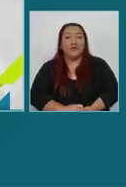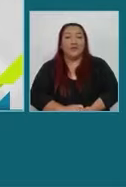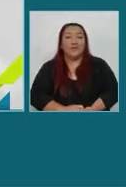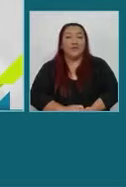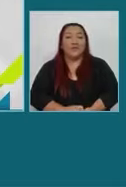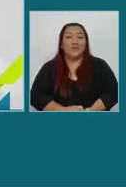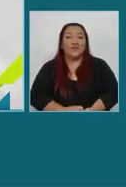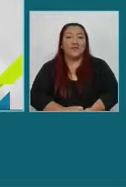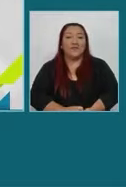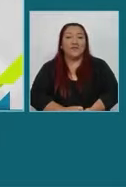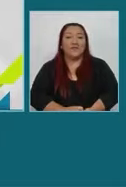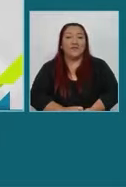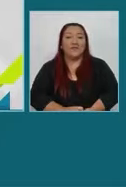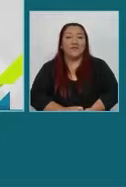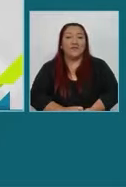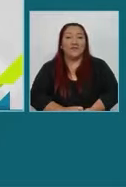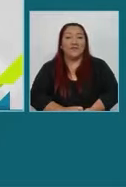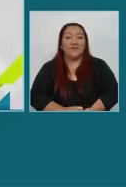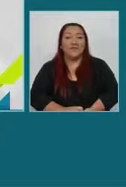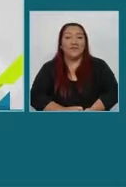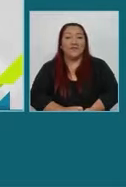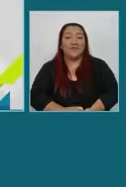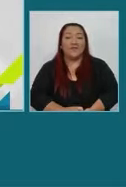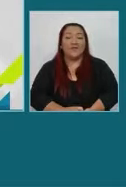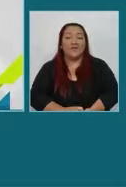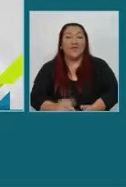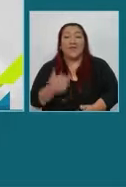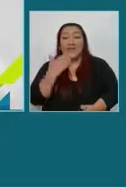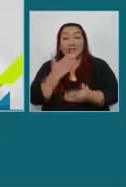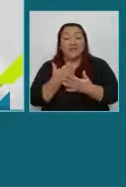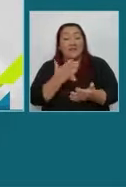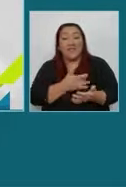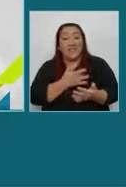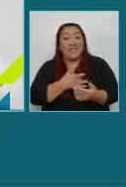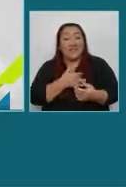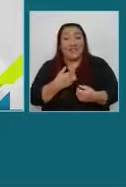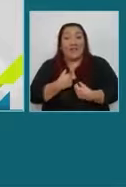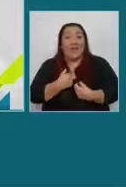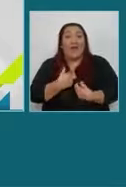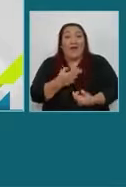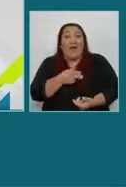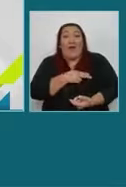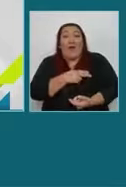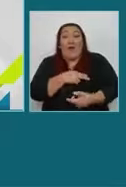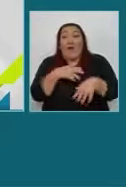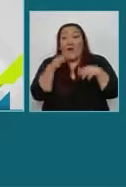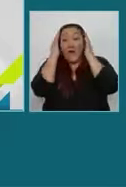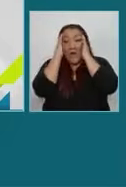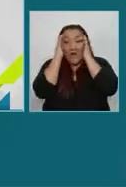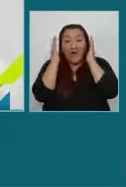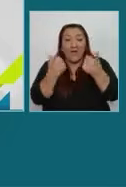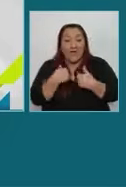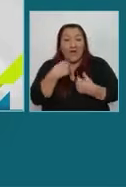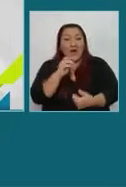Gracias, Jenny. Comenzar diciendo que me siento honrado que me hayas dicho que estoy en